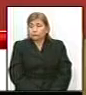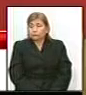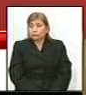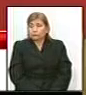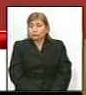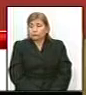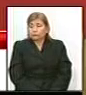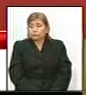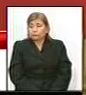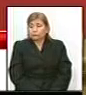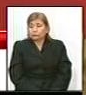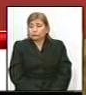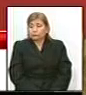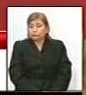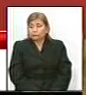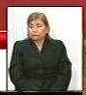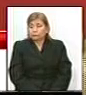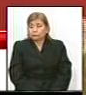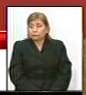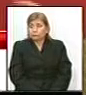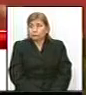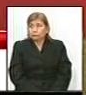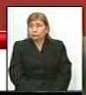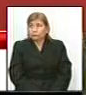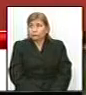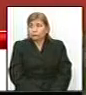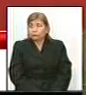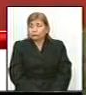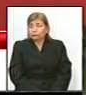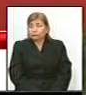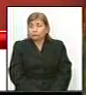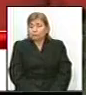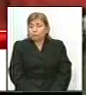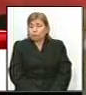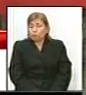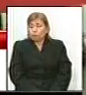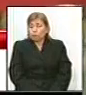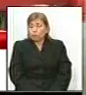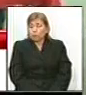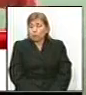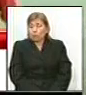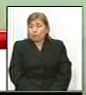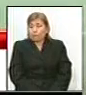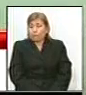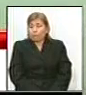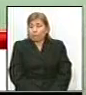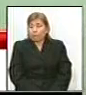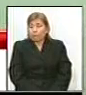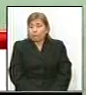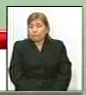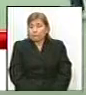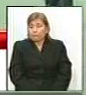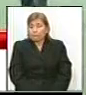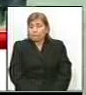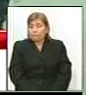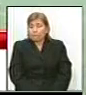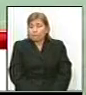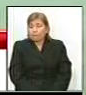Ya. Bueno. En principio, saludar a nuestros congresistas, a nuestros funcionarios que nos visitan hoy día a la mesa de